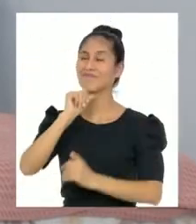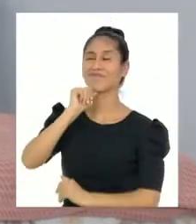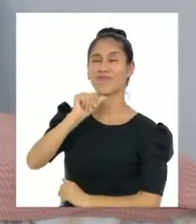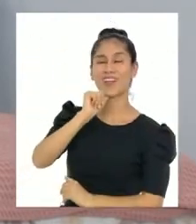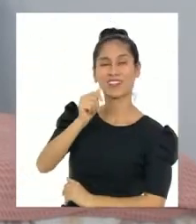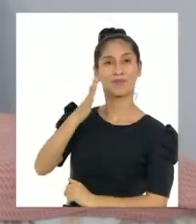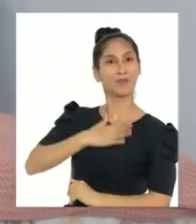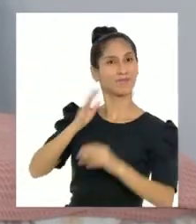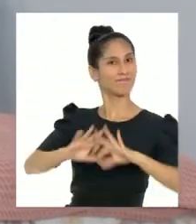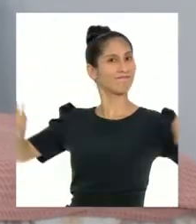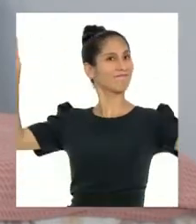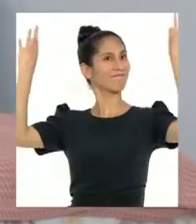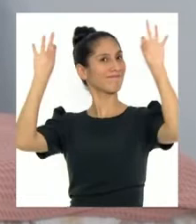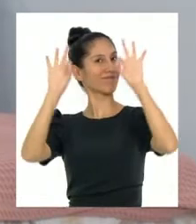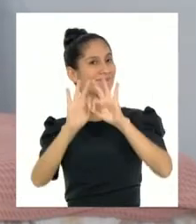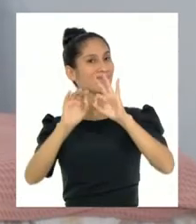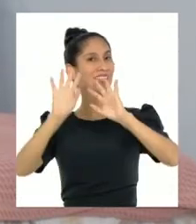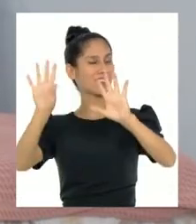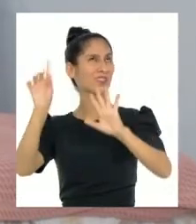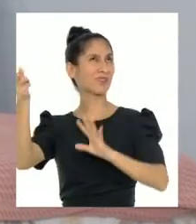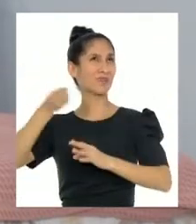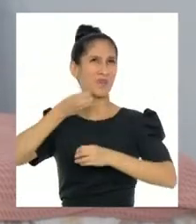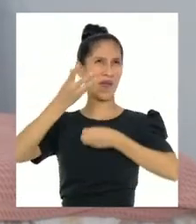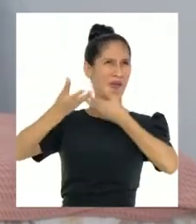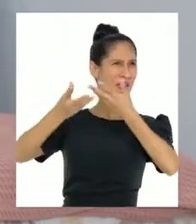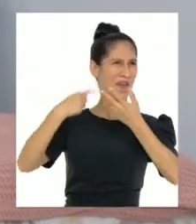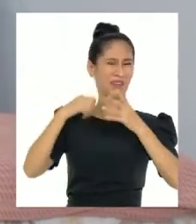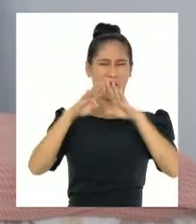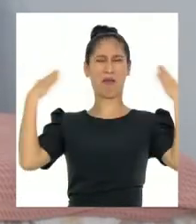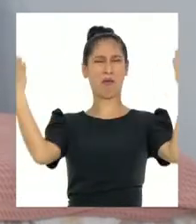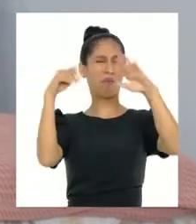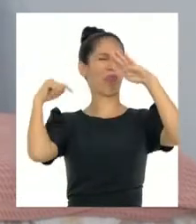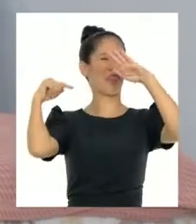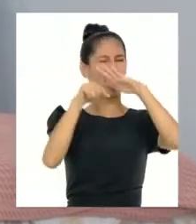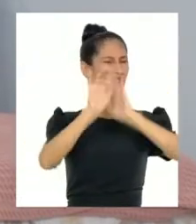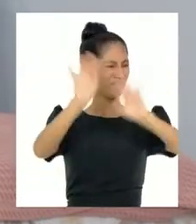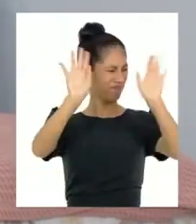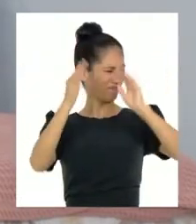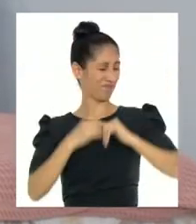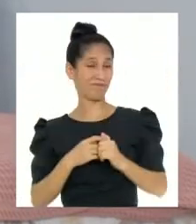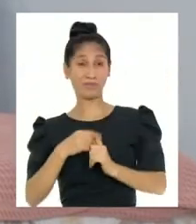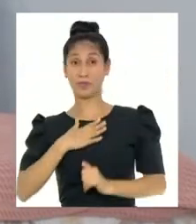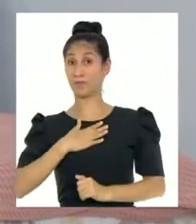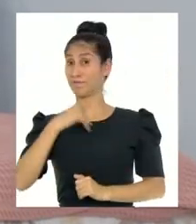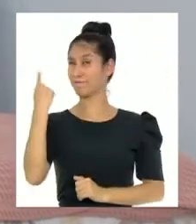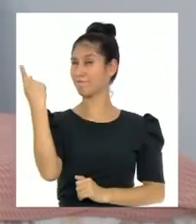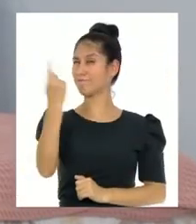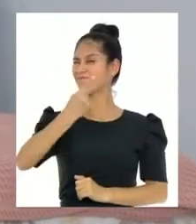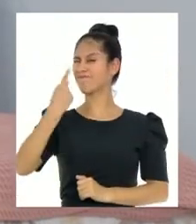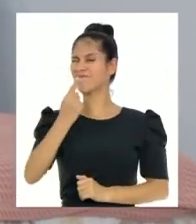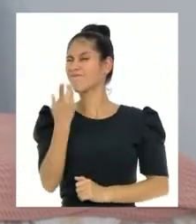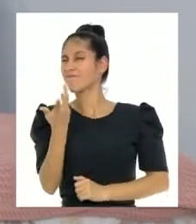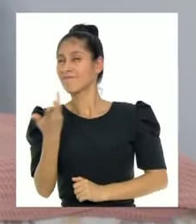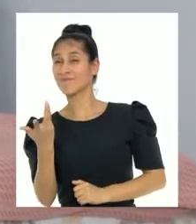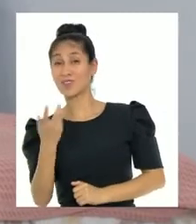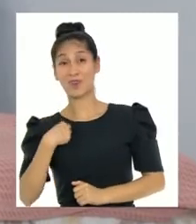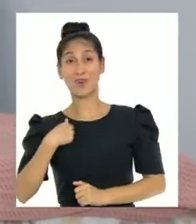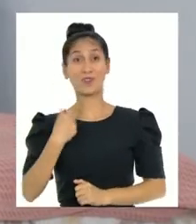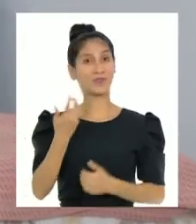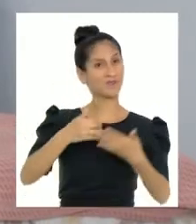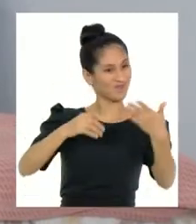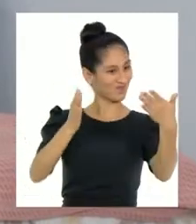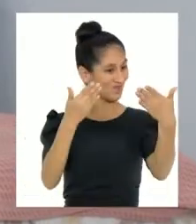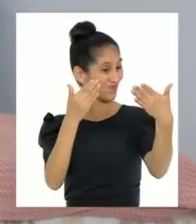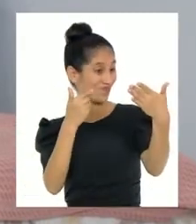muy importante evitar el estrés que genera este encierro. Por eso mi prioridad es comunicarme con alguien